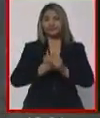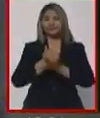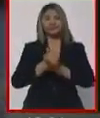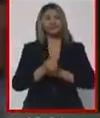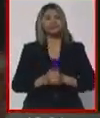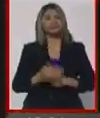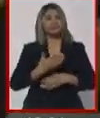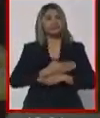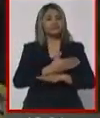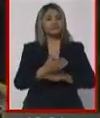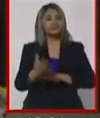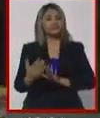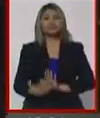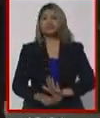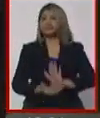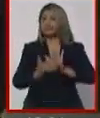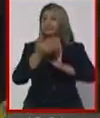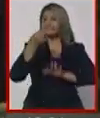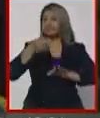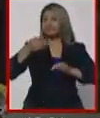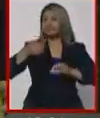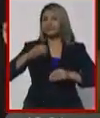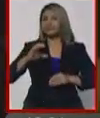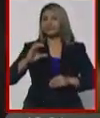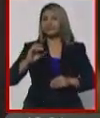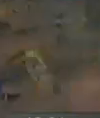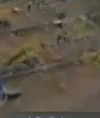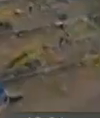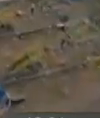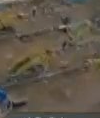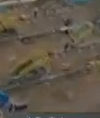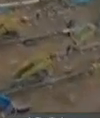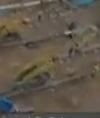delictuosa. En las próximas horas serán puestos ante un juez cautelar.